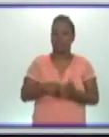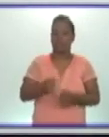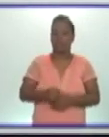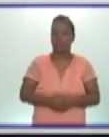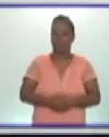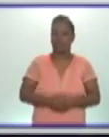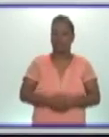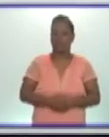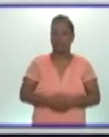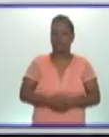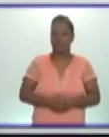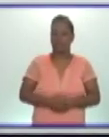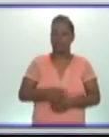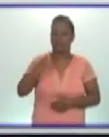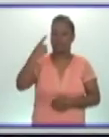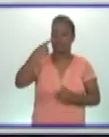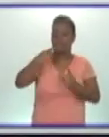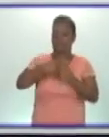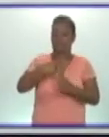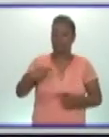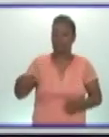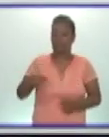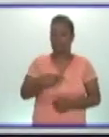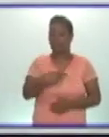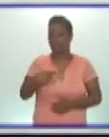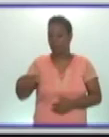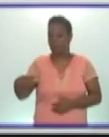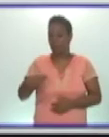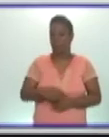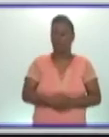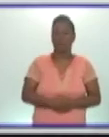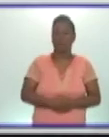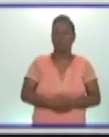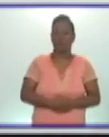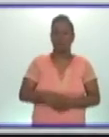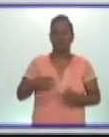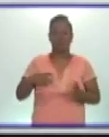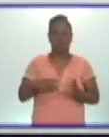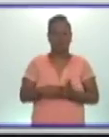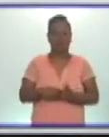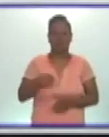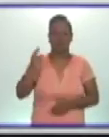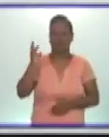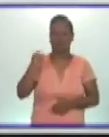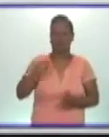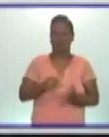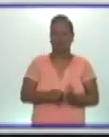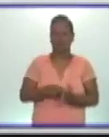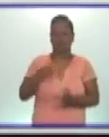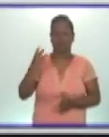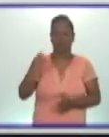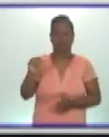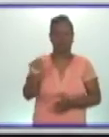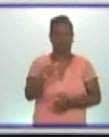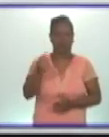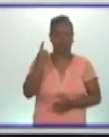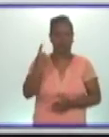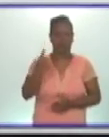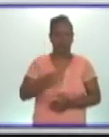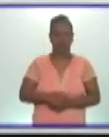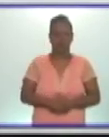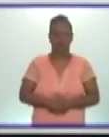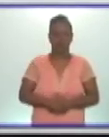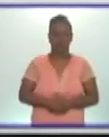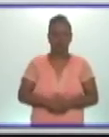aplicamos ley de signos. Más con menos es igual a menos. Ahora dividimos los coeficientes. 3 entre 3 es igual a 1. Pero cuando